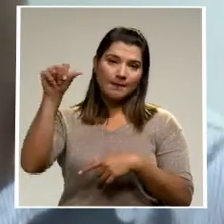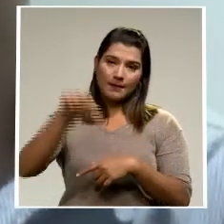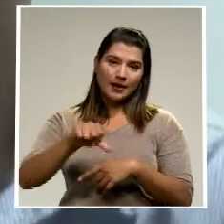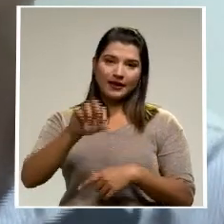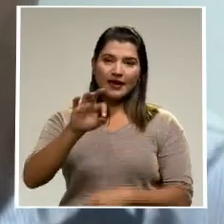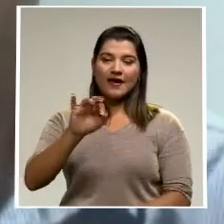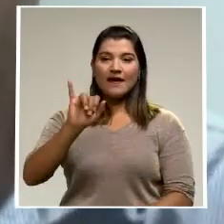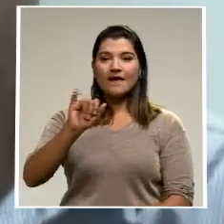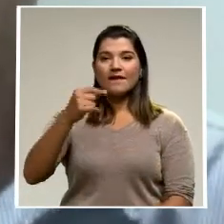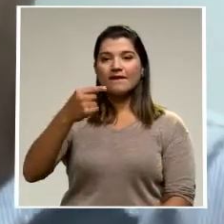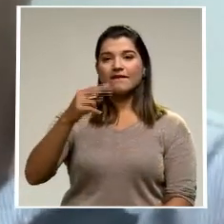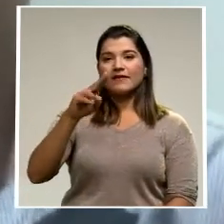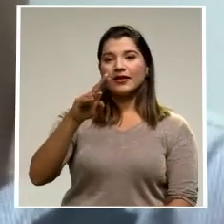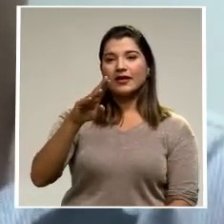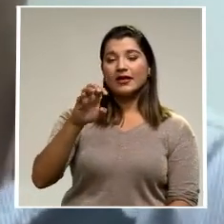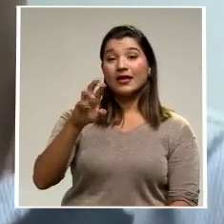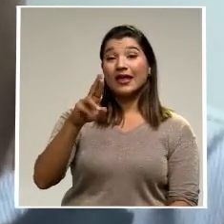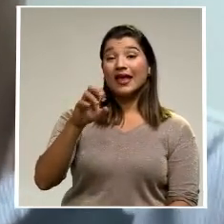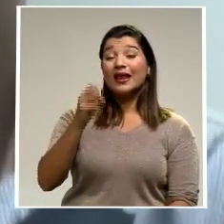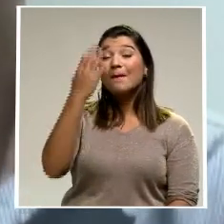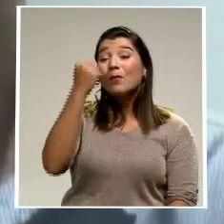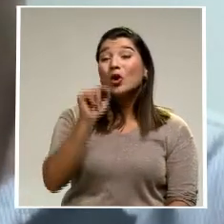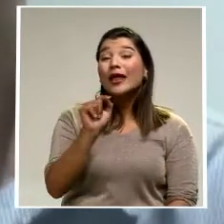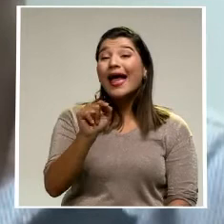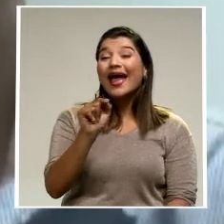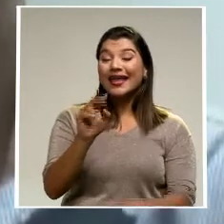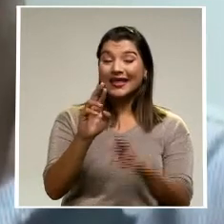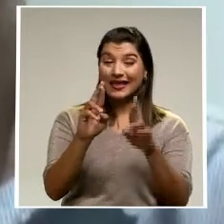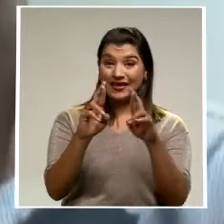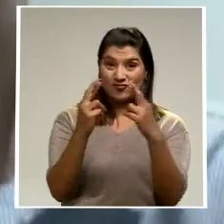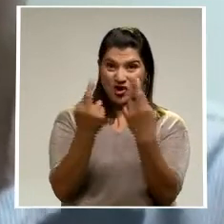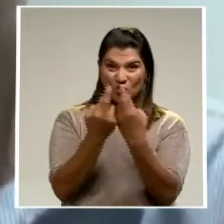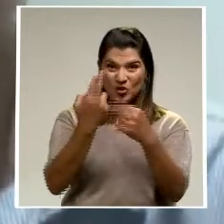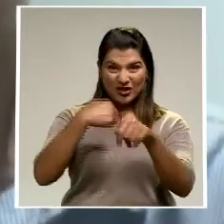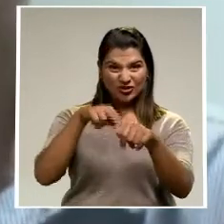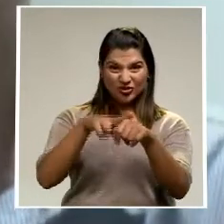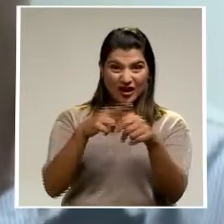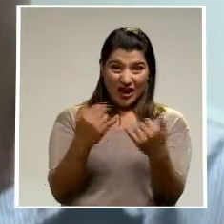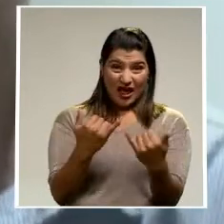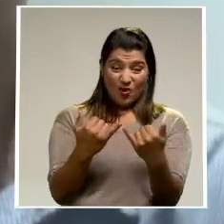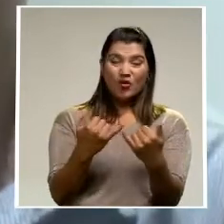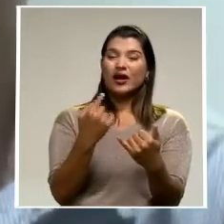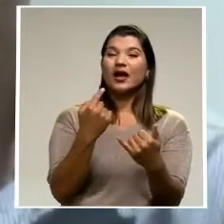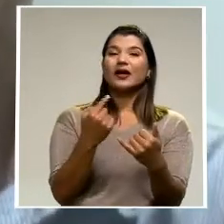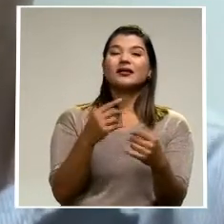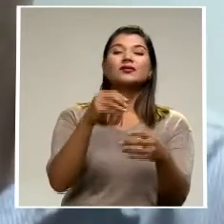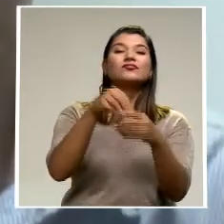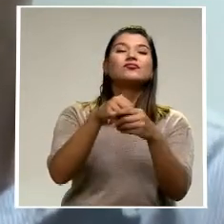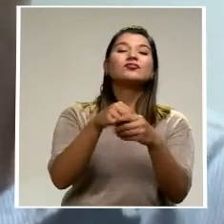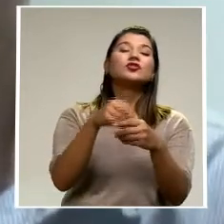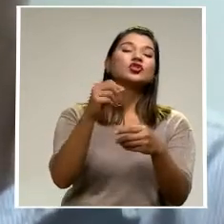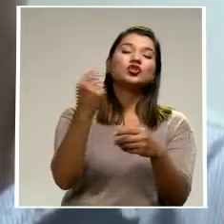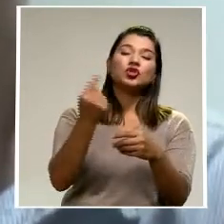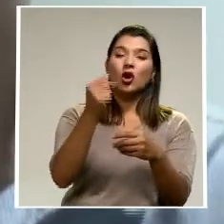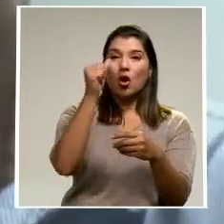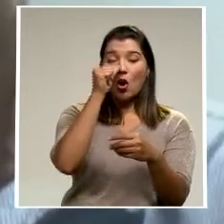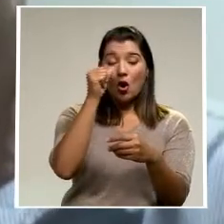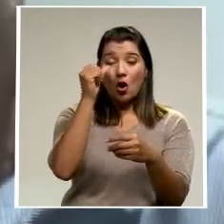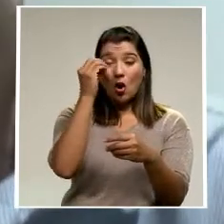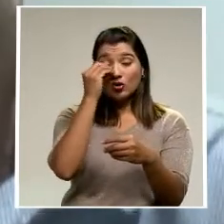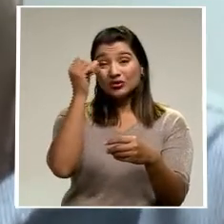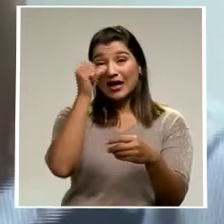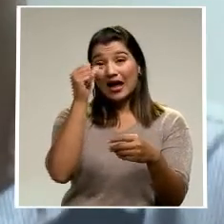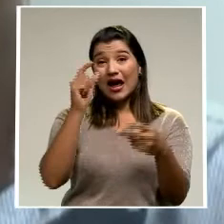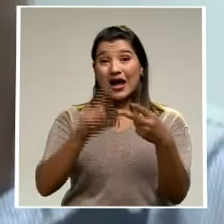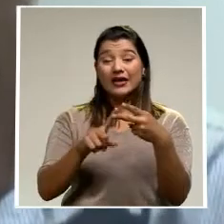porque es una Asamblea Nacional que quedó diseñada prácticamente entre el arismo y,